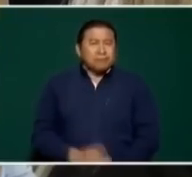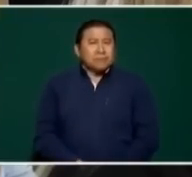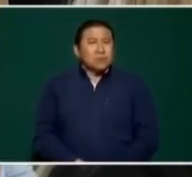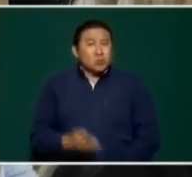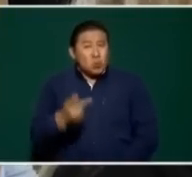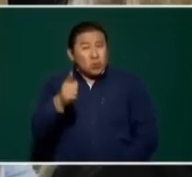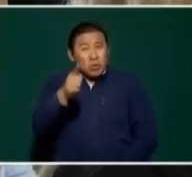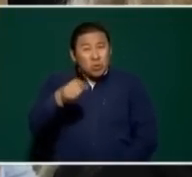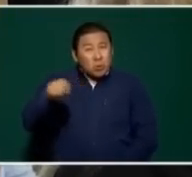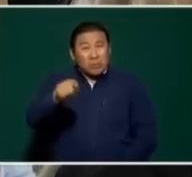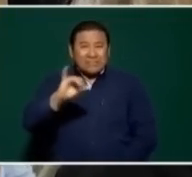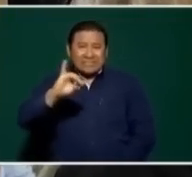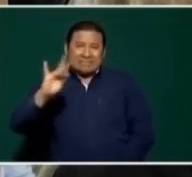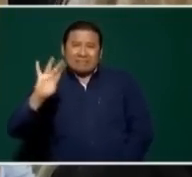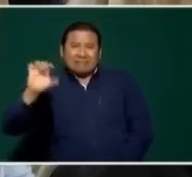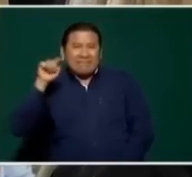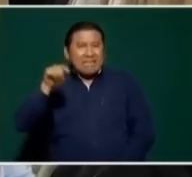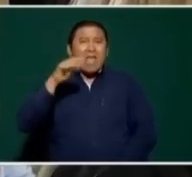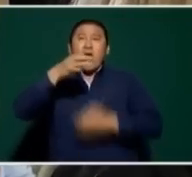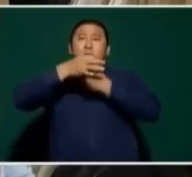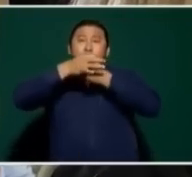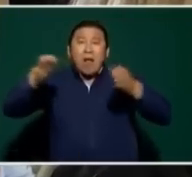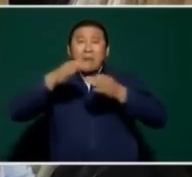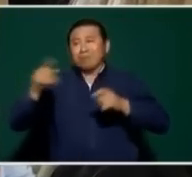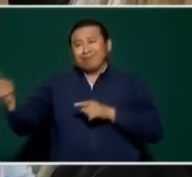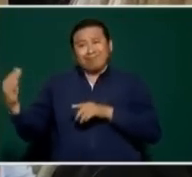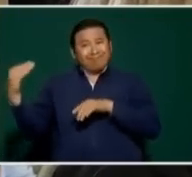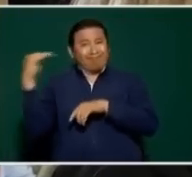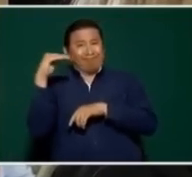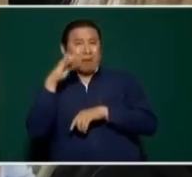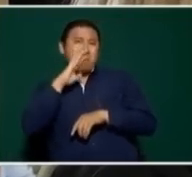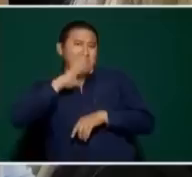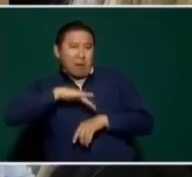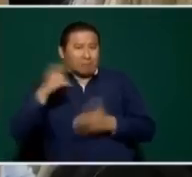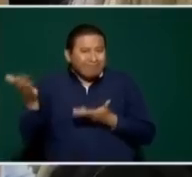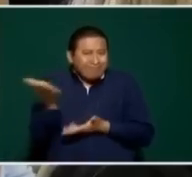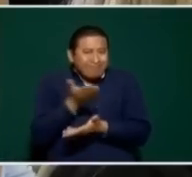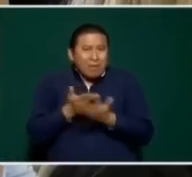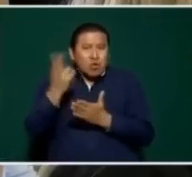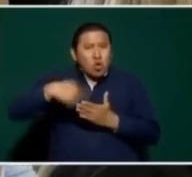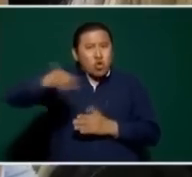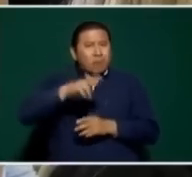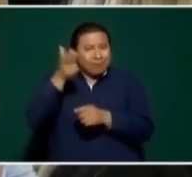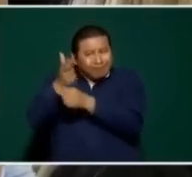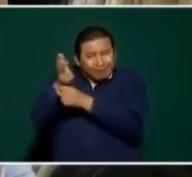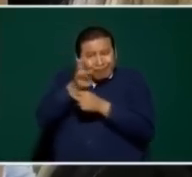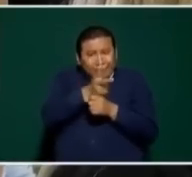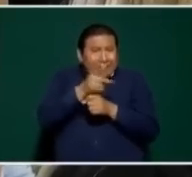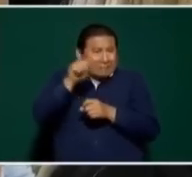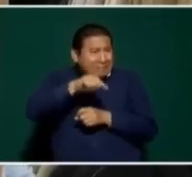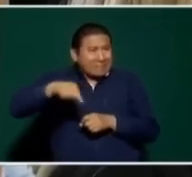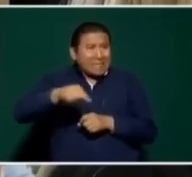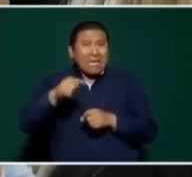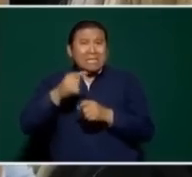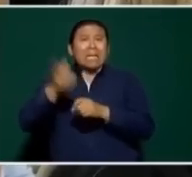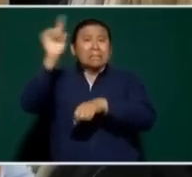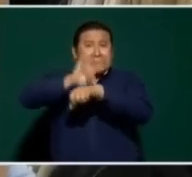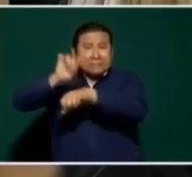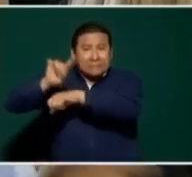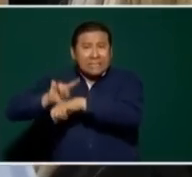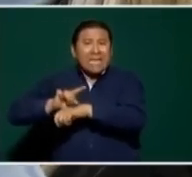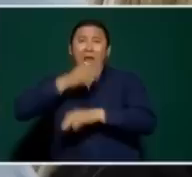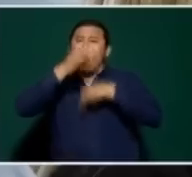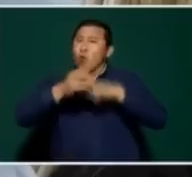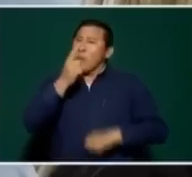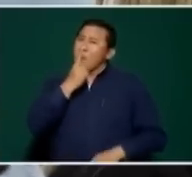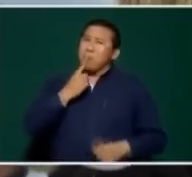es que su CISEN o quienes le están informando mal. Nosotros, que somos reporteros de aquí y que cubrimos diariamente la